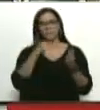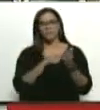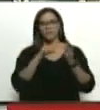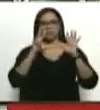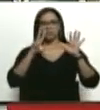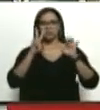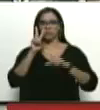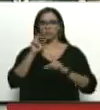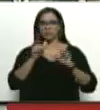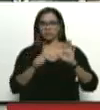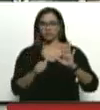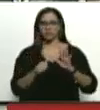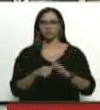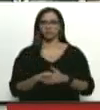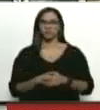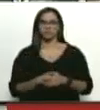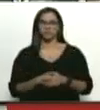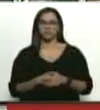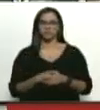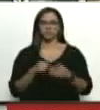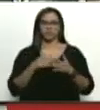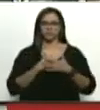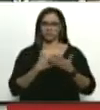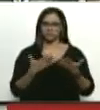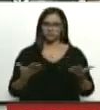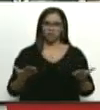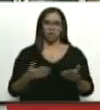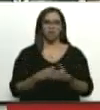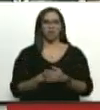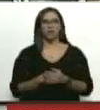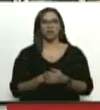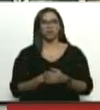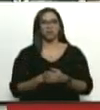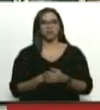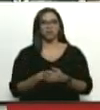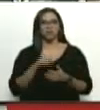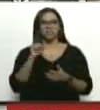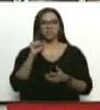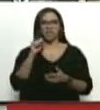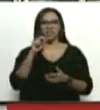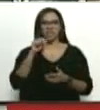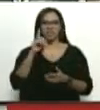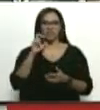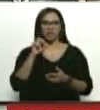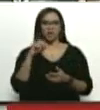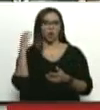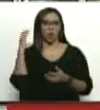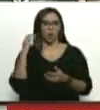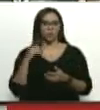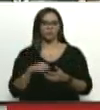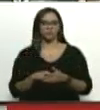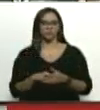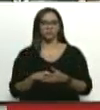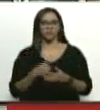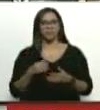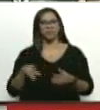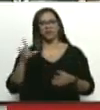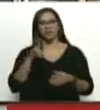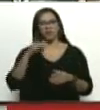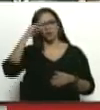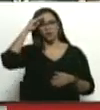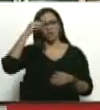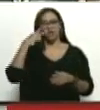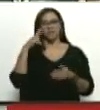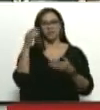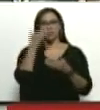1826. A su excelencia, Francisco de Paula Santander. Mi querido general, he visto la carta